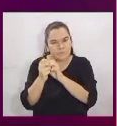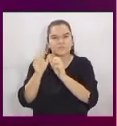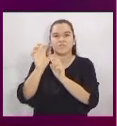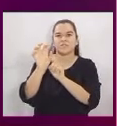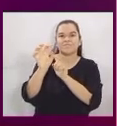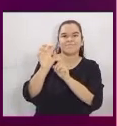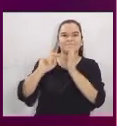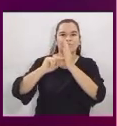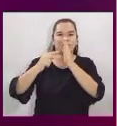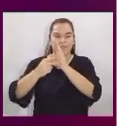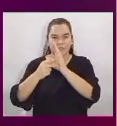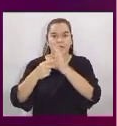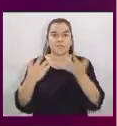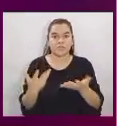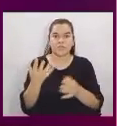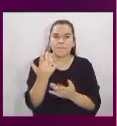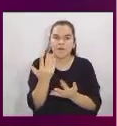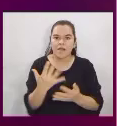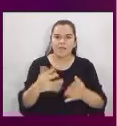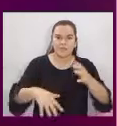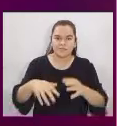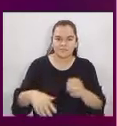las neuronas cerebelosas.